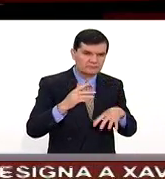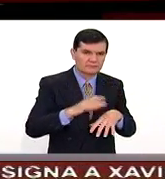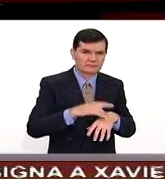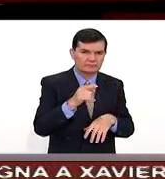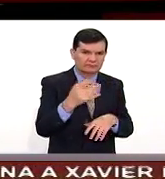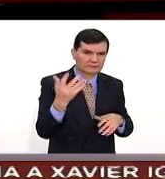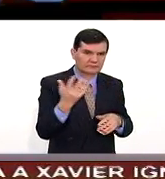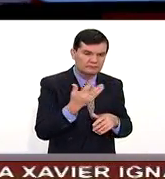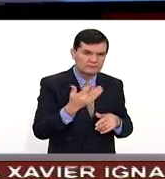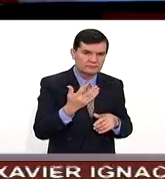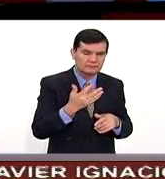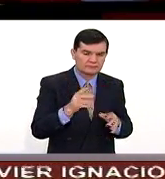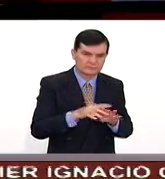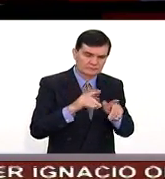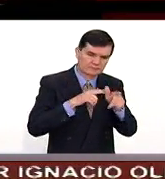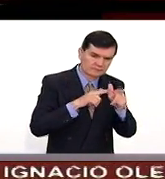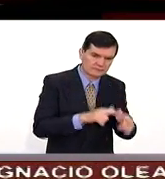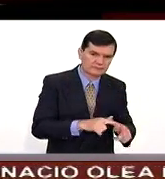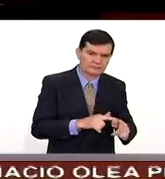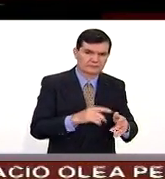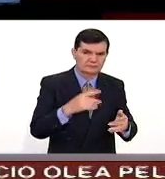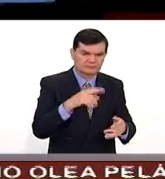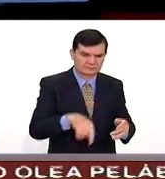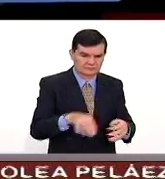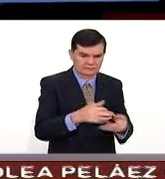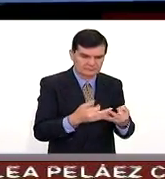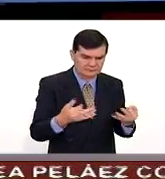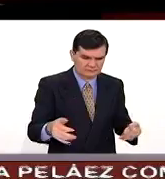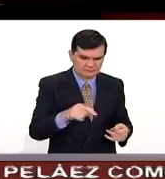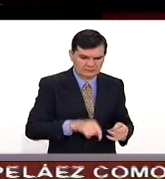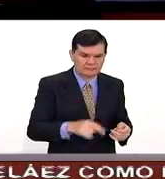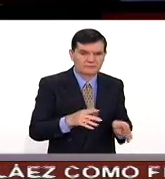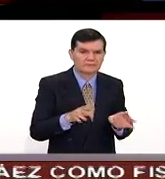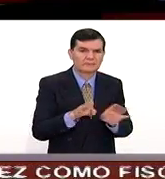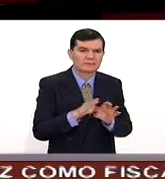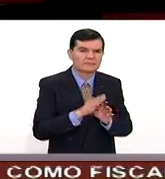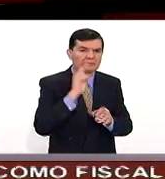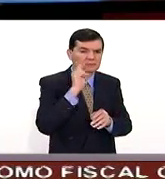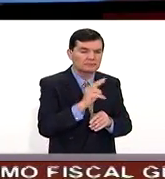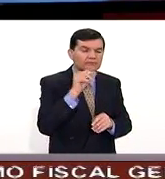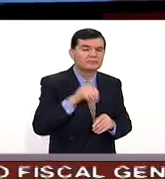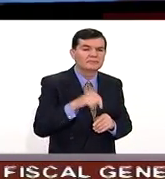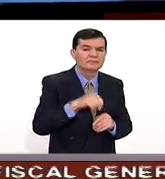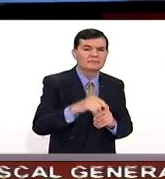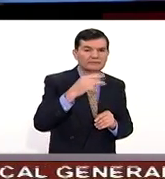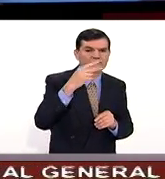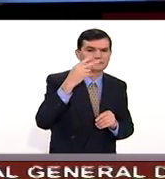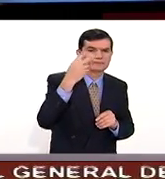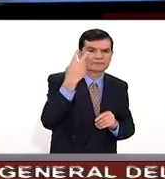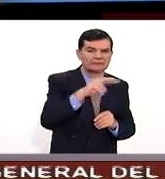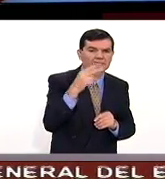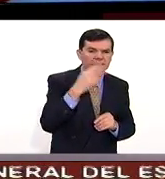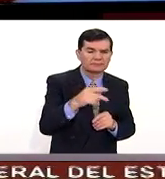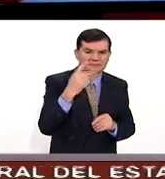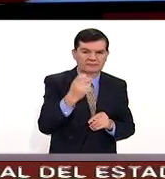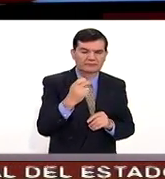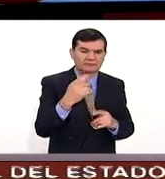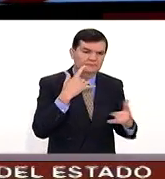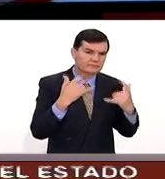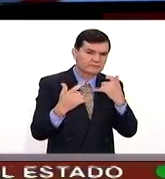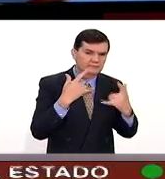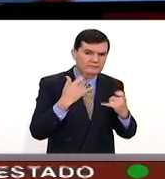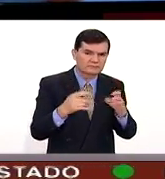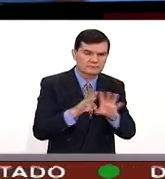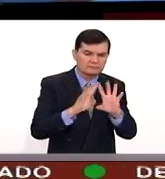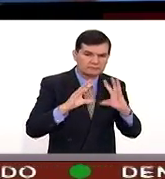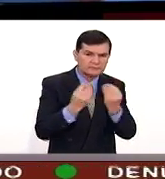la preservación de la ecología. ¿Cómo ves el papel de nuestro país pues en esta